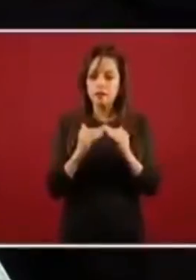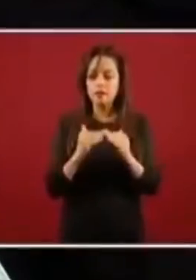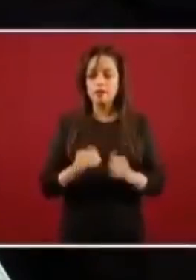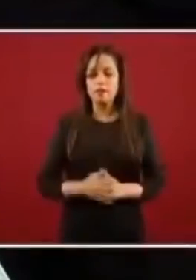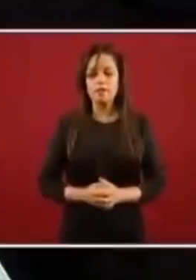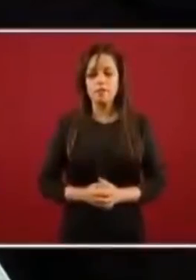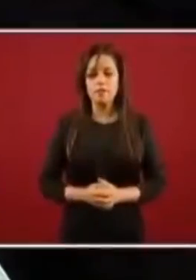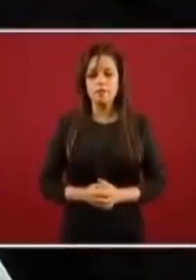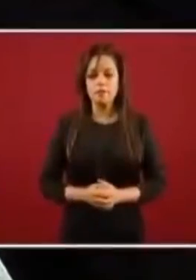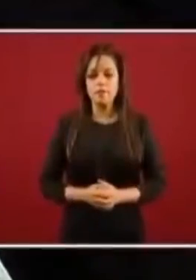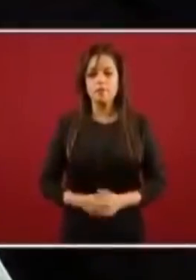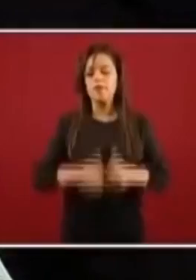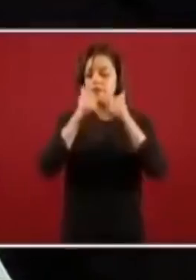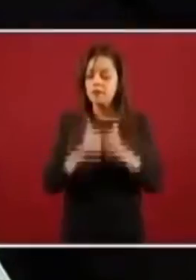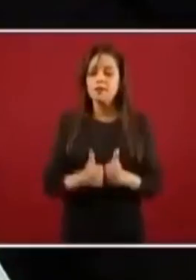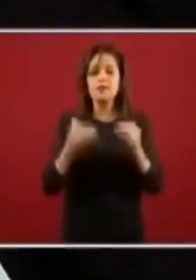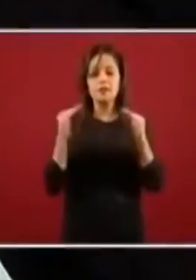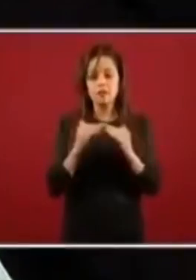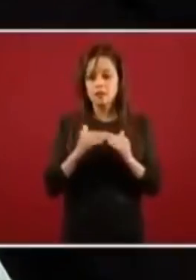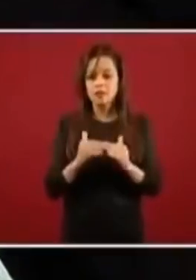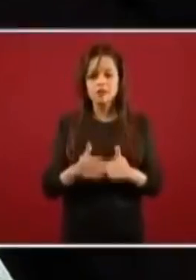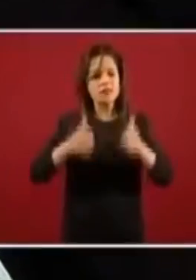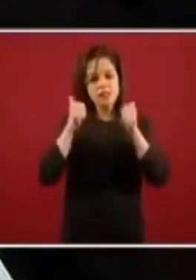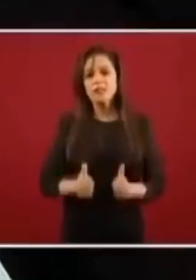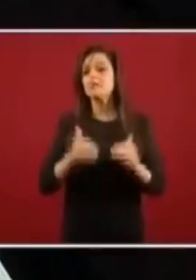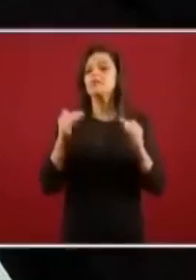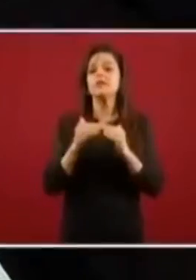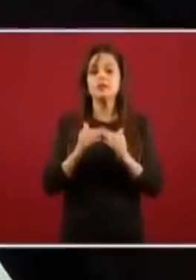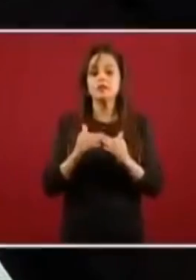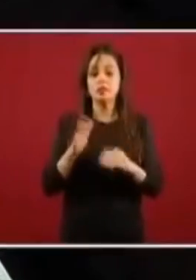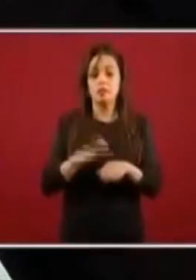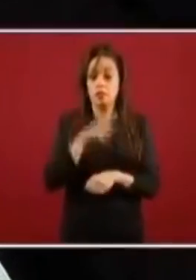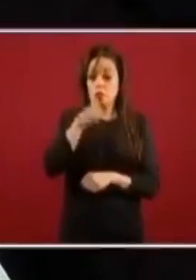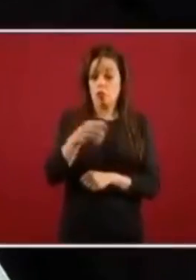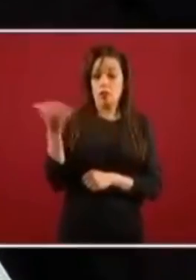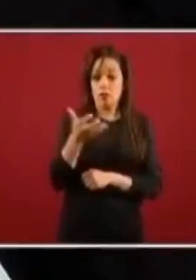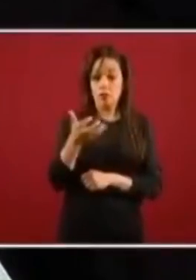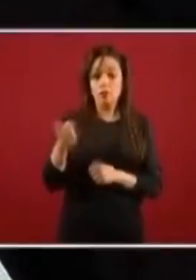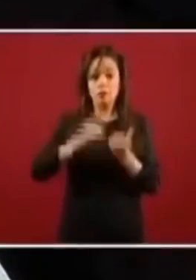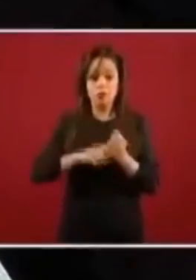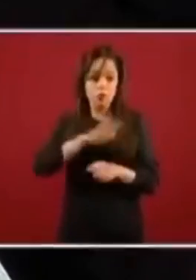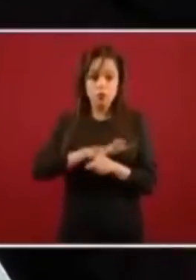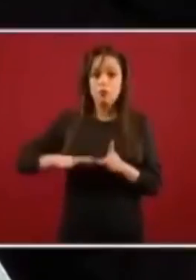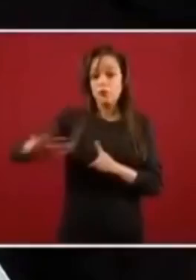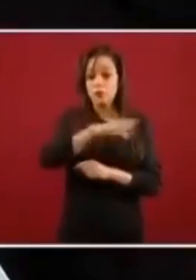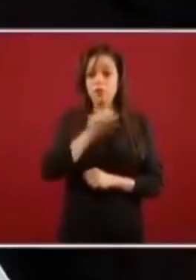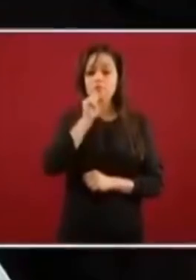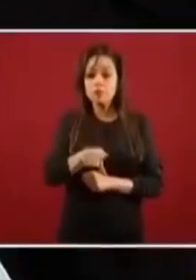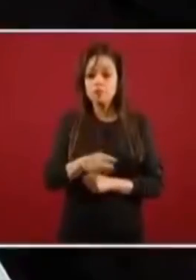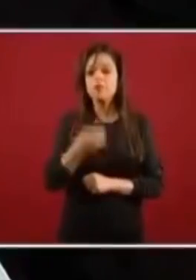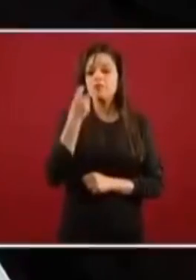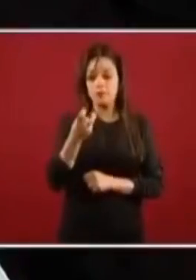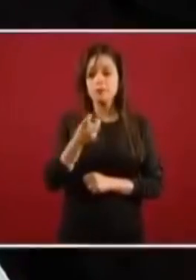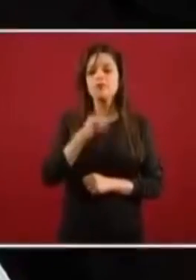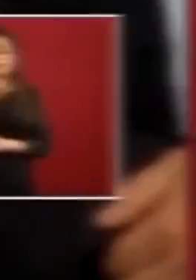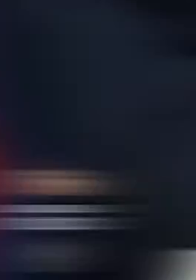casa! Pero al parecer quien no hizo mucho caso de sus indicaciones fue el mismo subsecretario de Prevención y Promoción de la Salud, Hugo